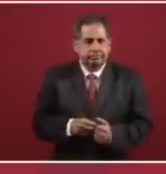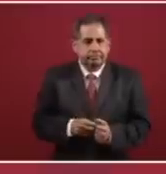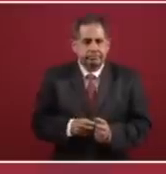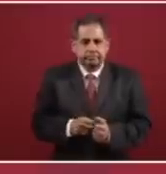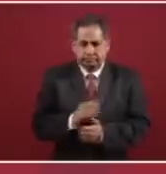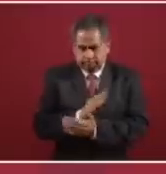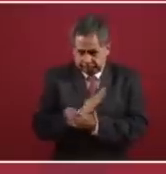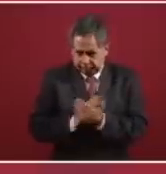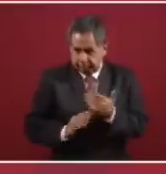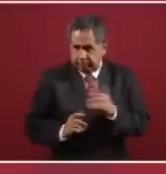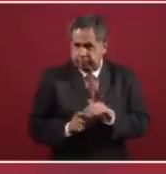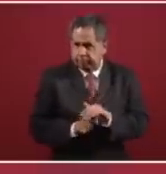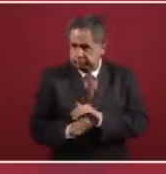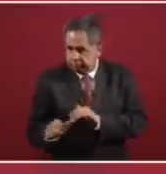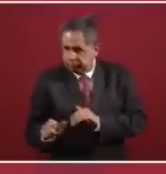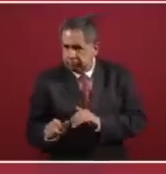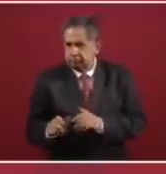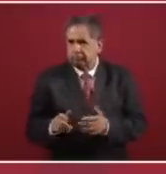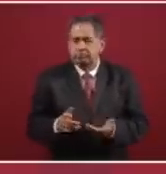moches